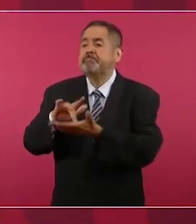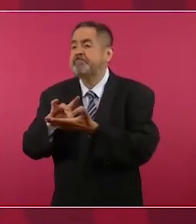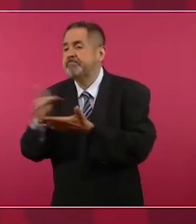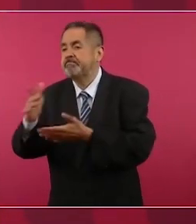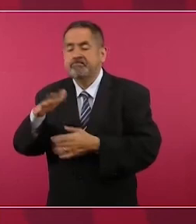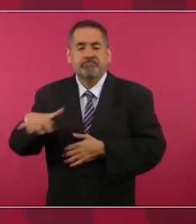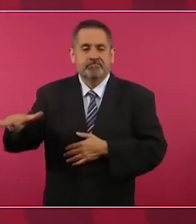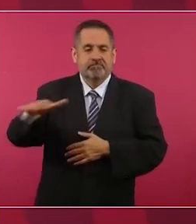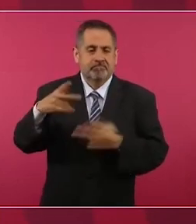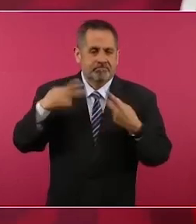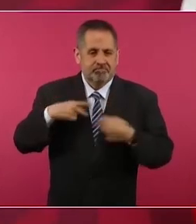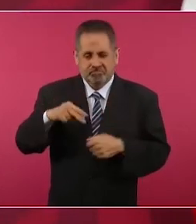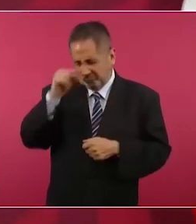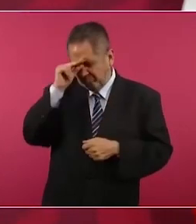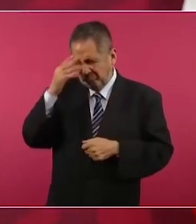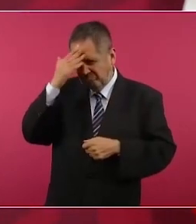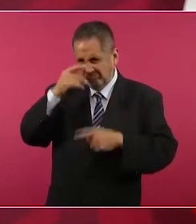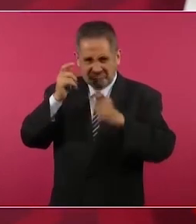El pueblo es mucha pieza.